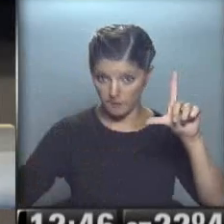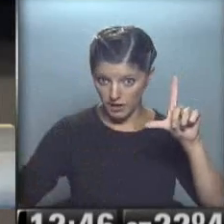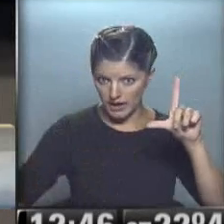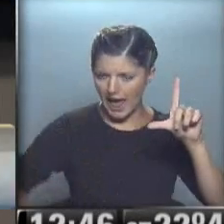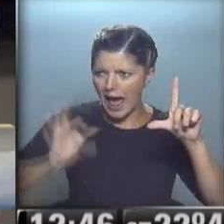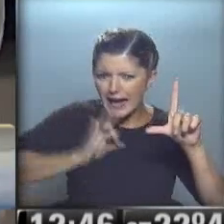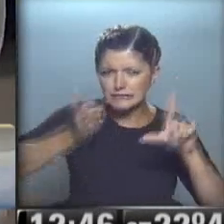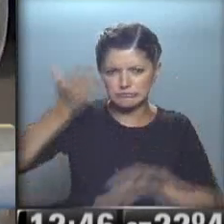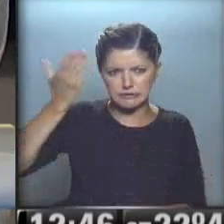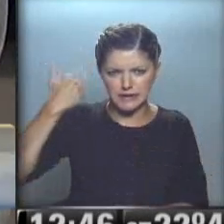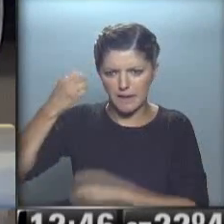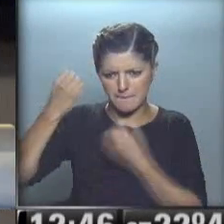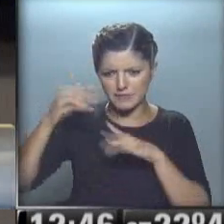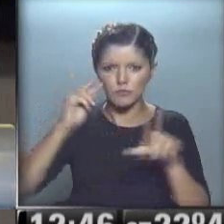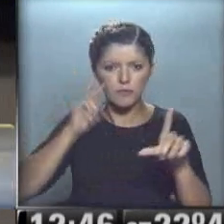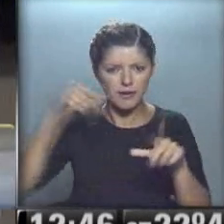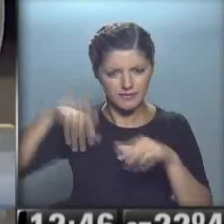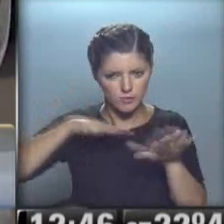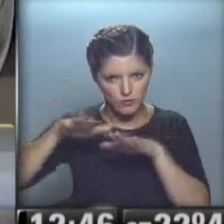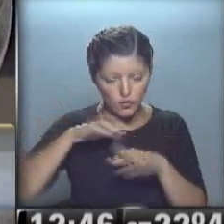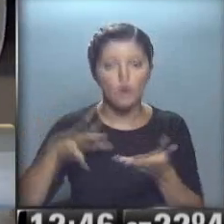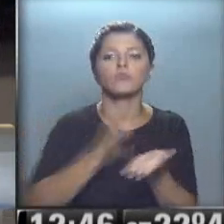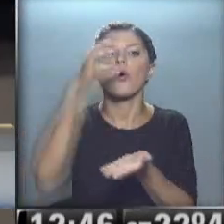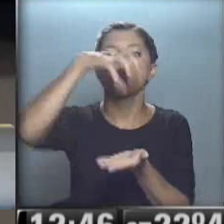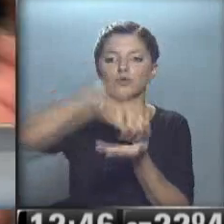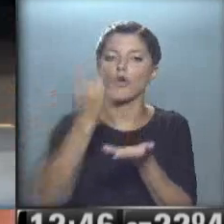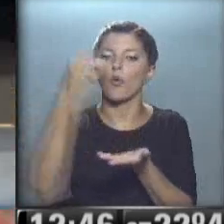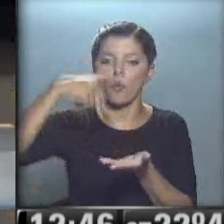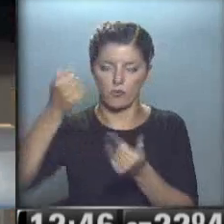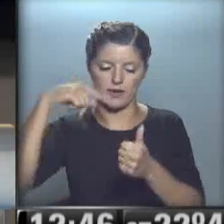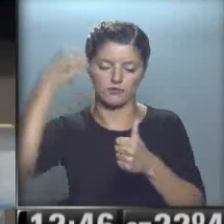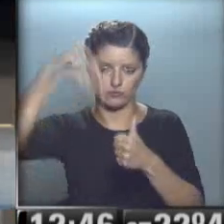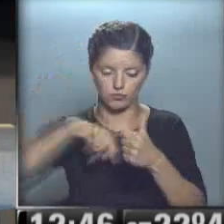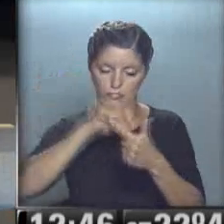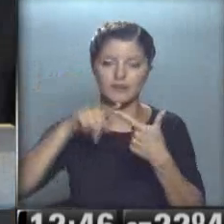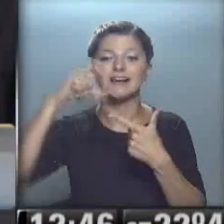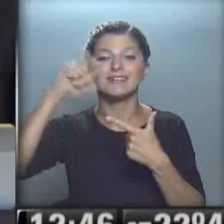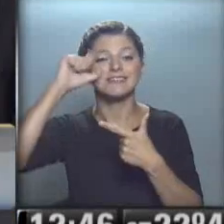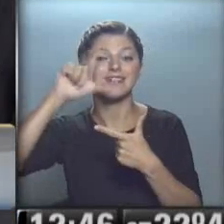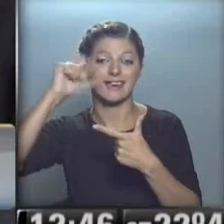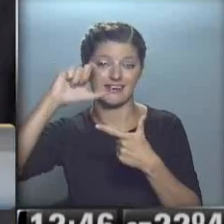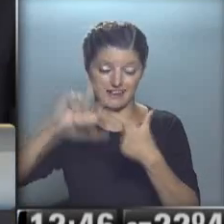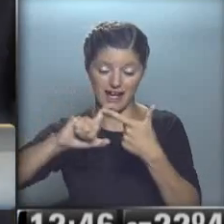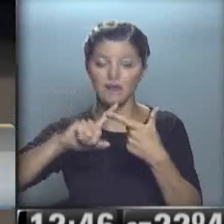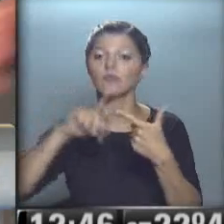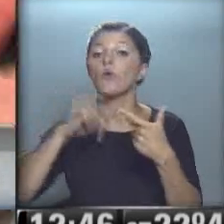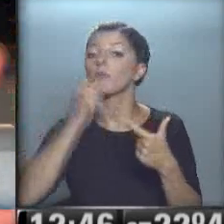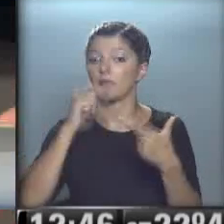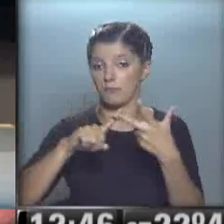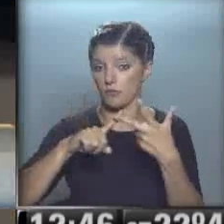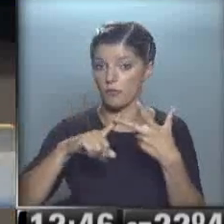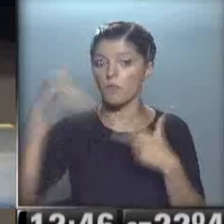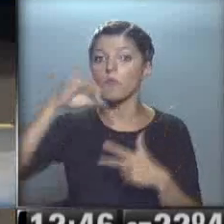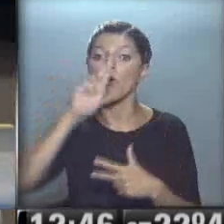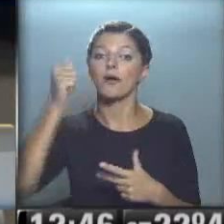siguiendo estos movimientos la creación de unas la creación de la selac las disputas que hay Evo Morales en su discurso otra vez no podemos pasar